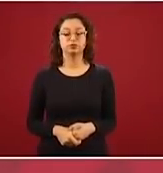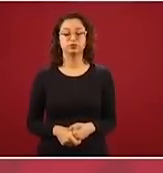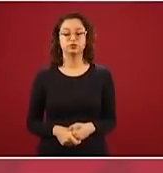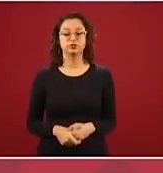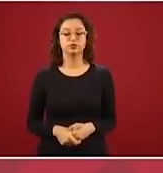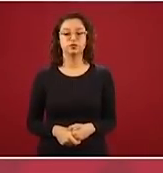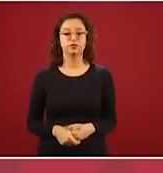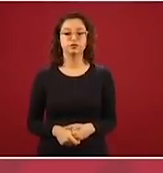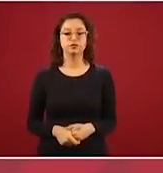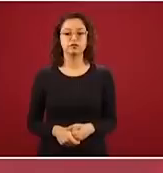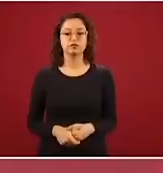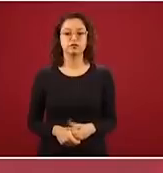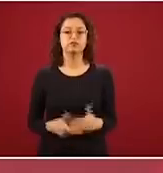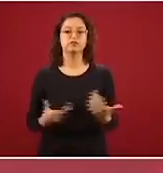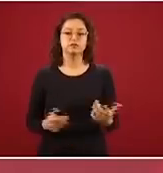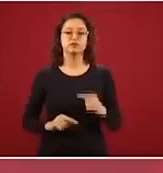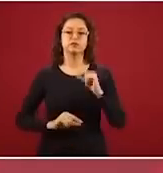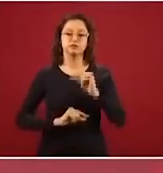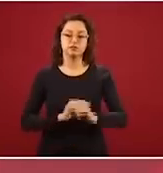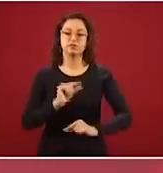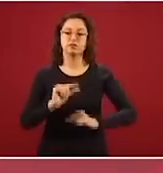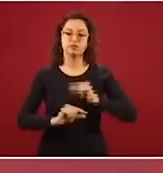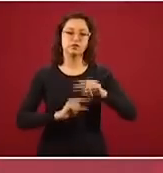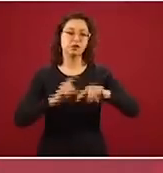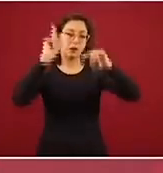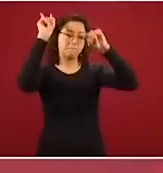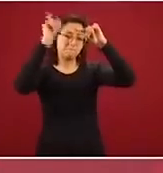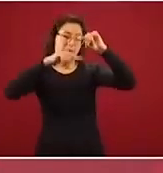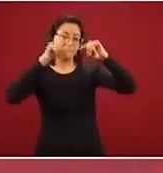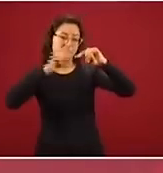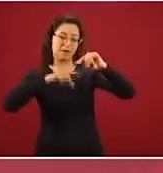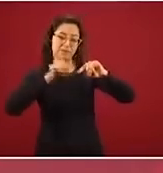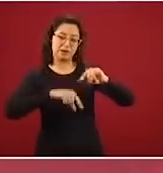y hemos empezado a acabar con la corrupción de arriba para abajo,